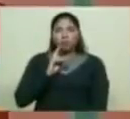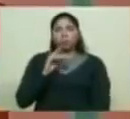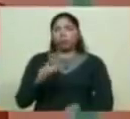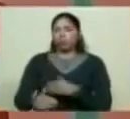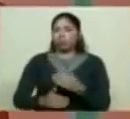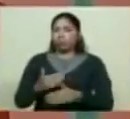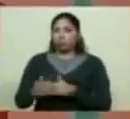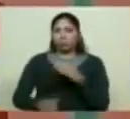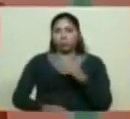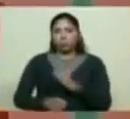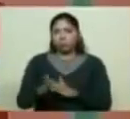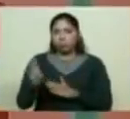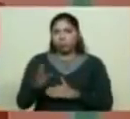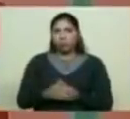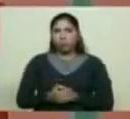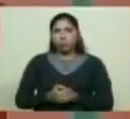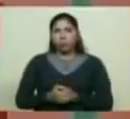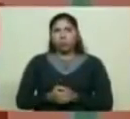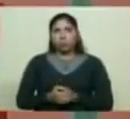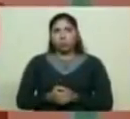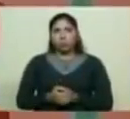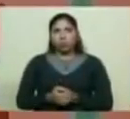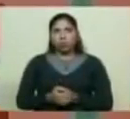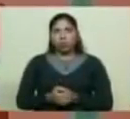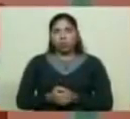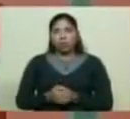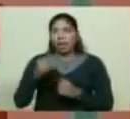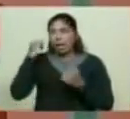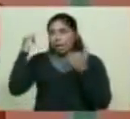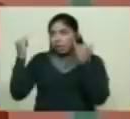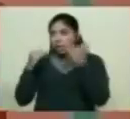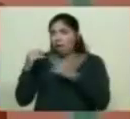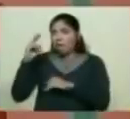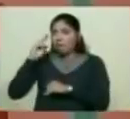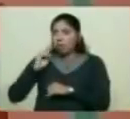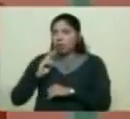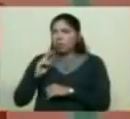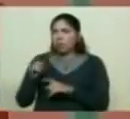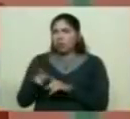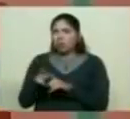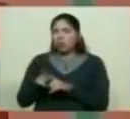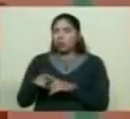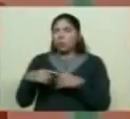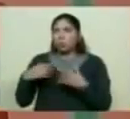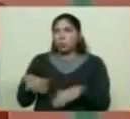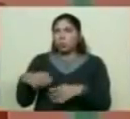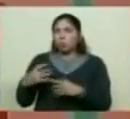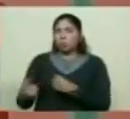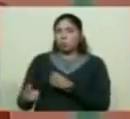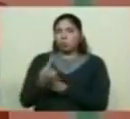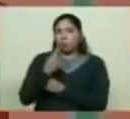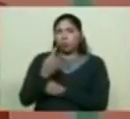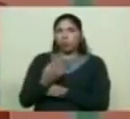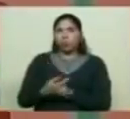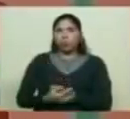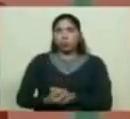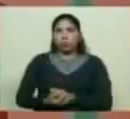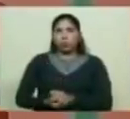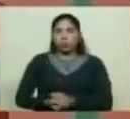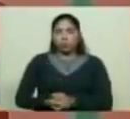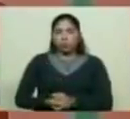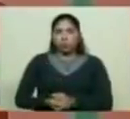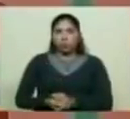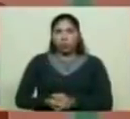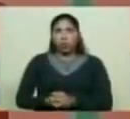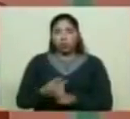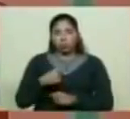pero el pensamiento de bolívar nos obliga porque el pensamiento de bolívar marca doctrina y yo quiero